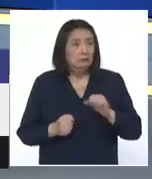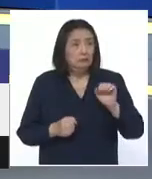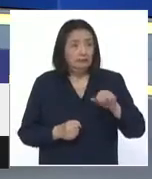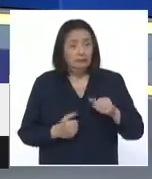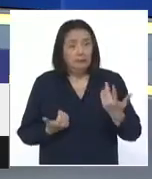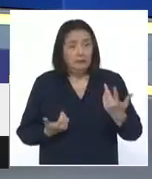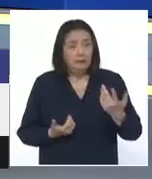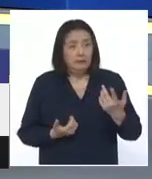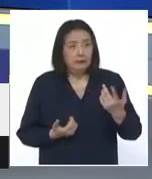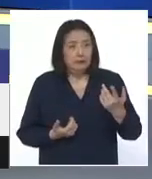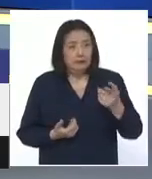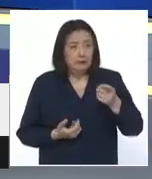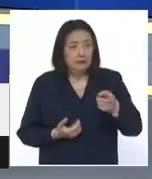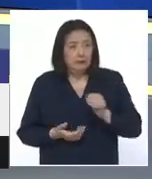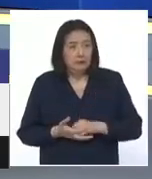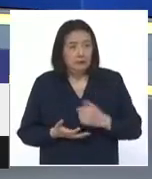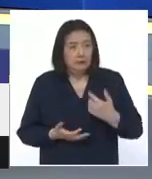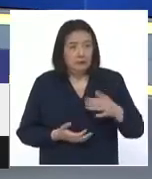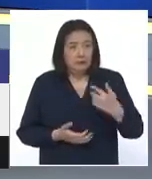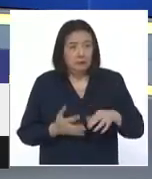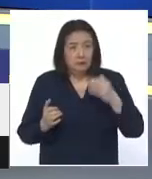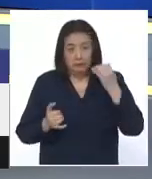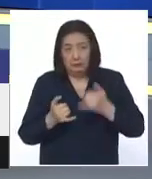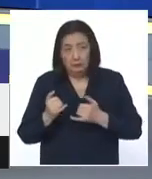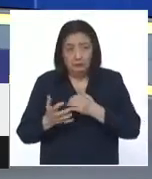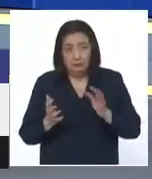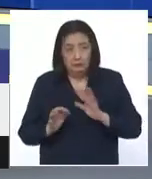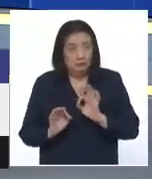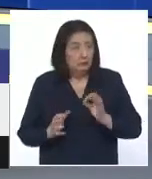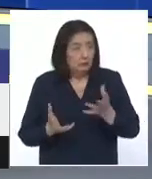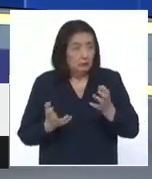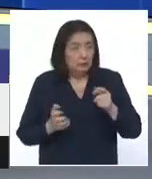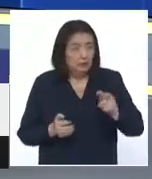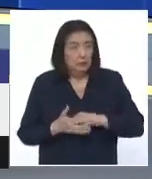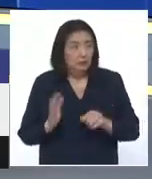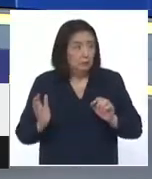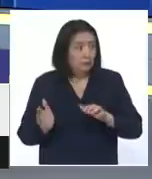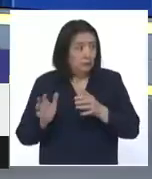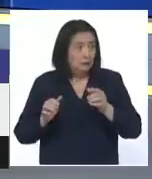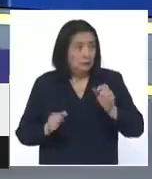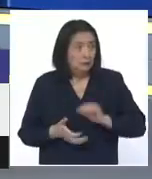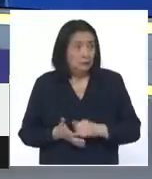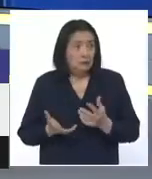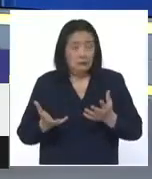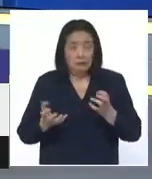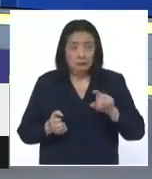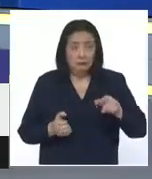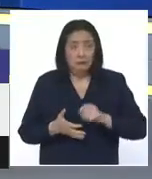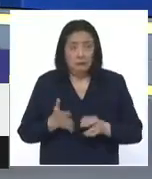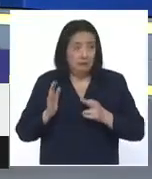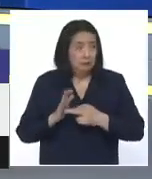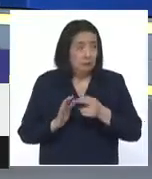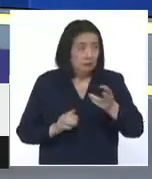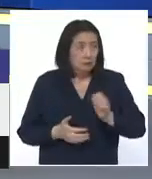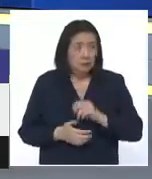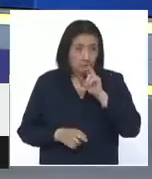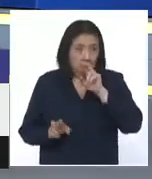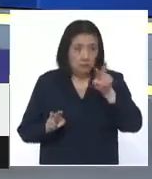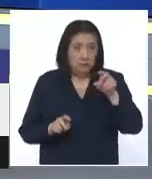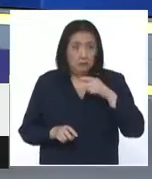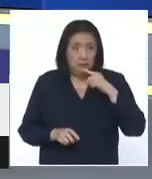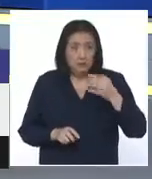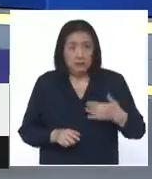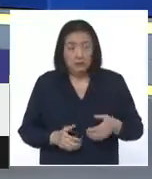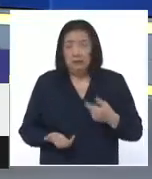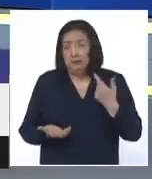terminado el hecho con un desenlace fatal, que no queremos que sea este caso, queremos que sea un caso emblemático, porque miren, una señora que